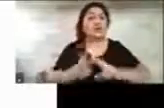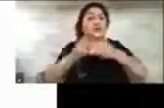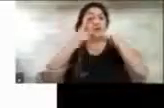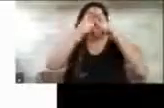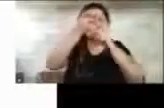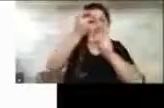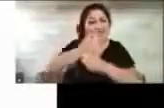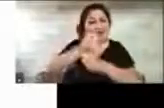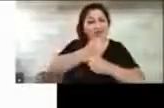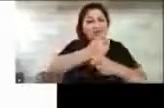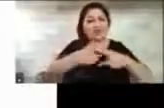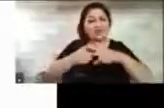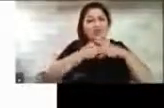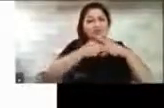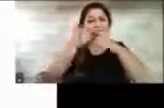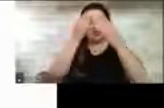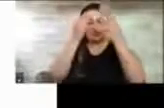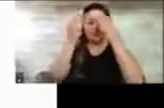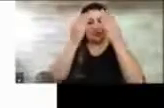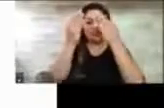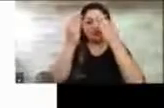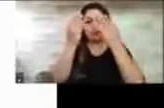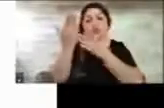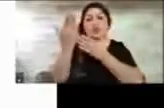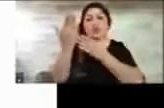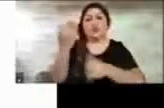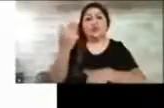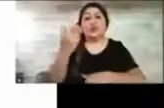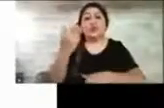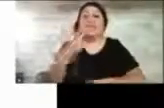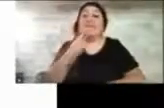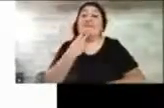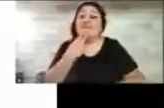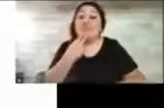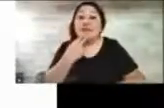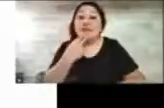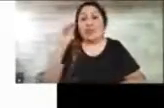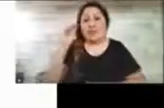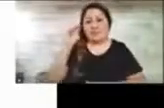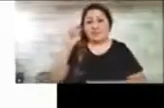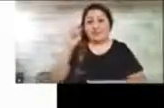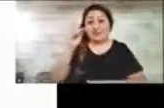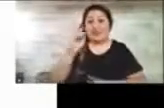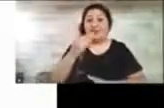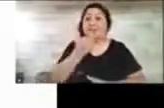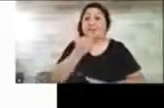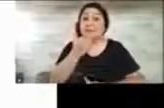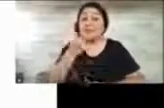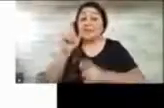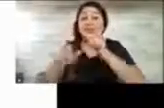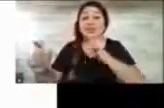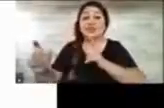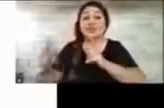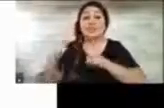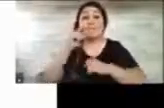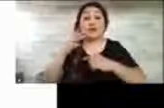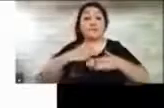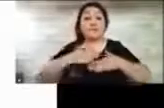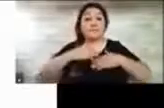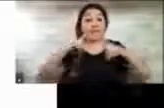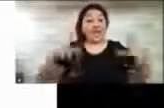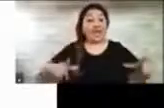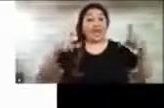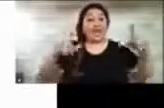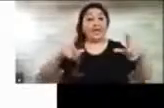sociales, sociólogos, personas con discapacidad que viven la discapacidad a diario, pero en mi área es súper importante el rol de los